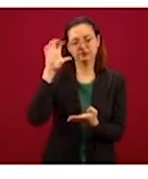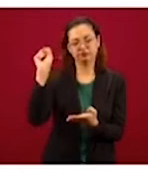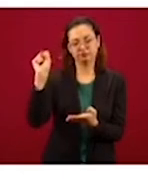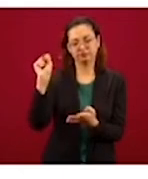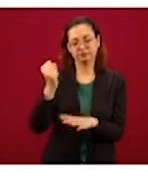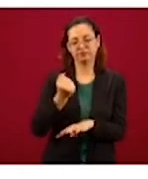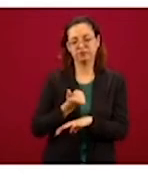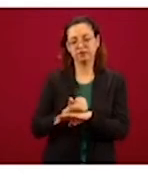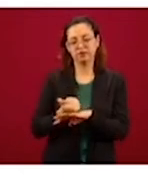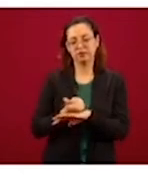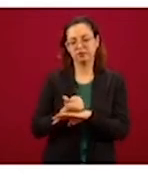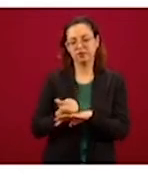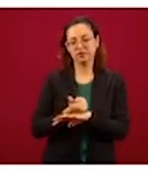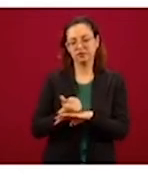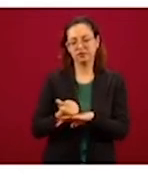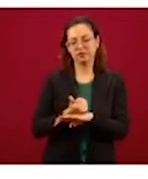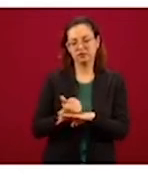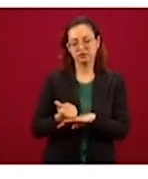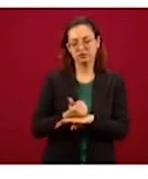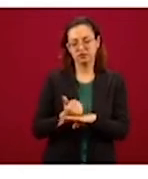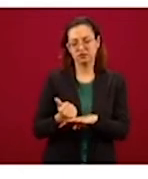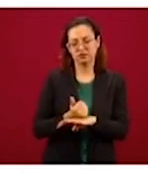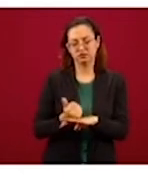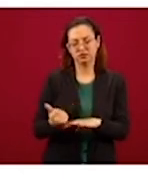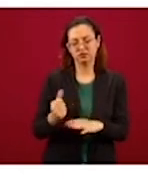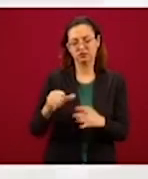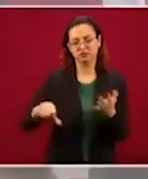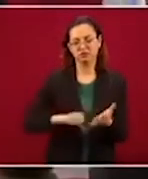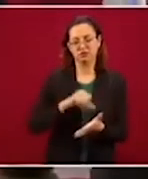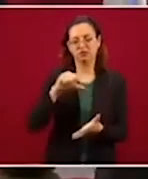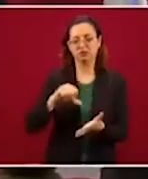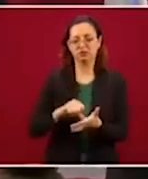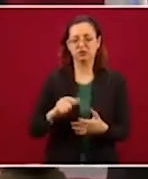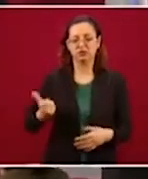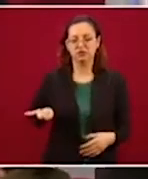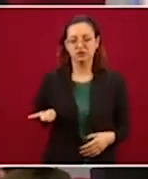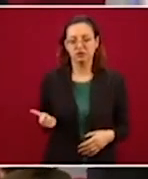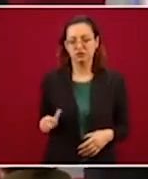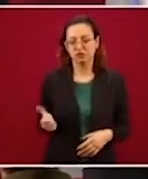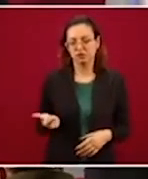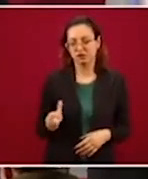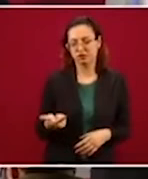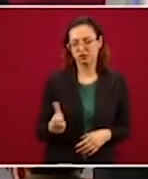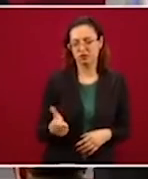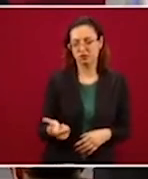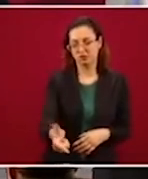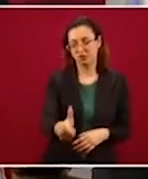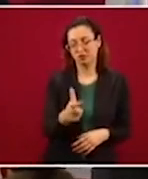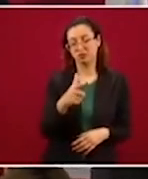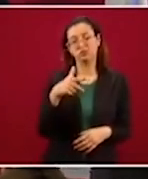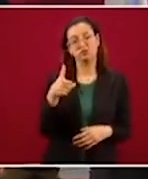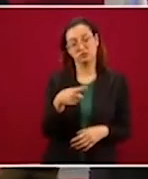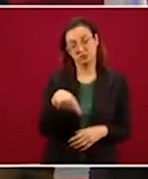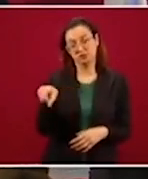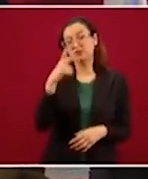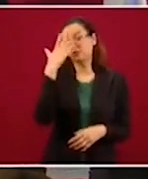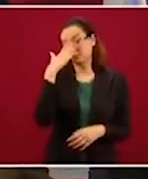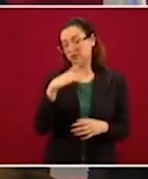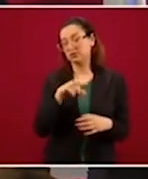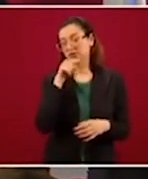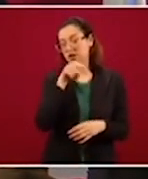pero aquí en el centro estaría guanajuato de manera destacada ustedes saben que ahí tenemos un